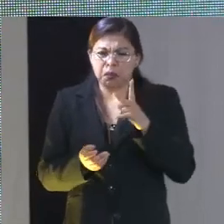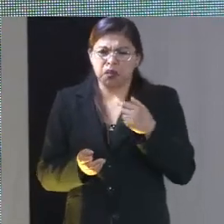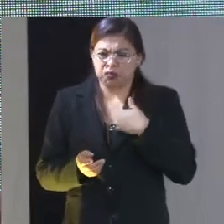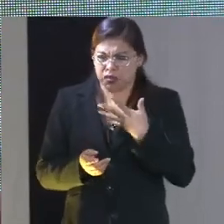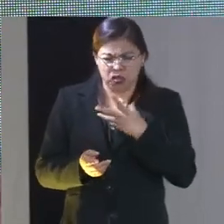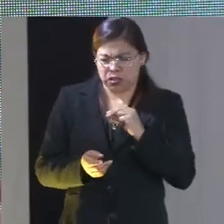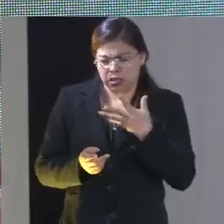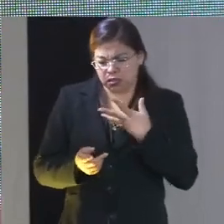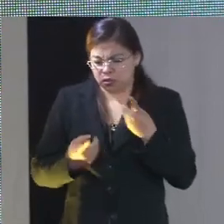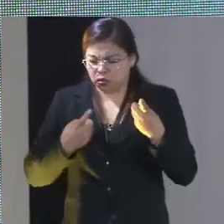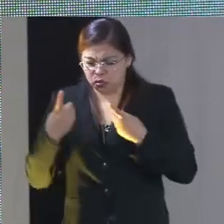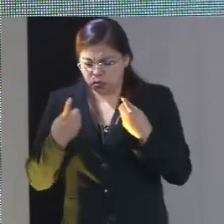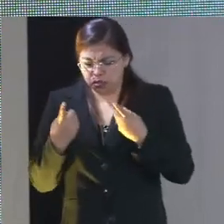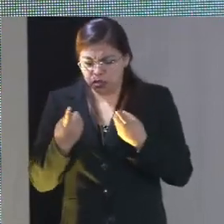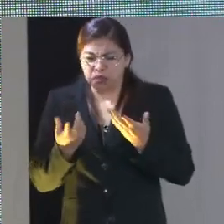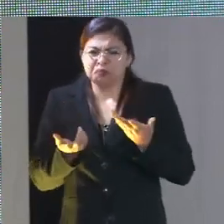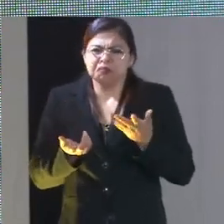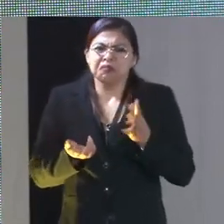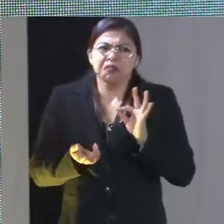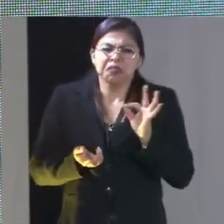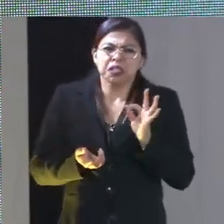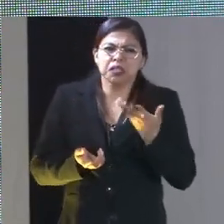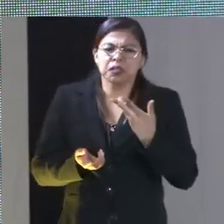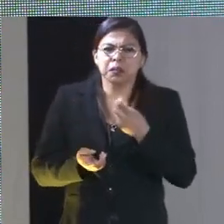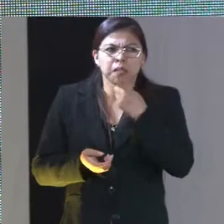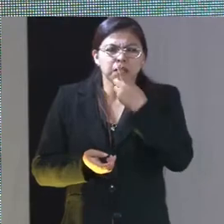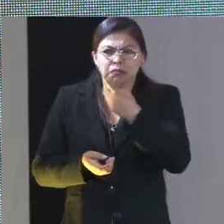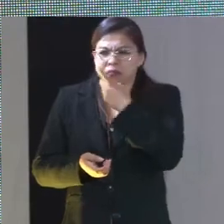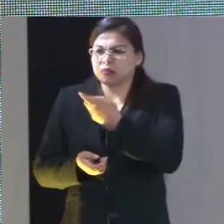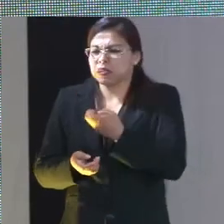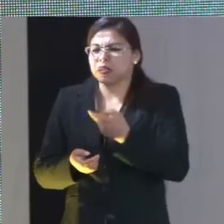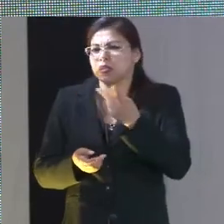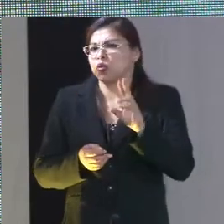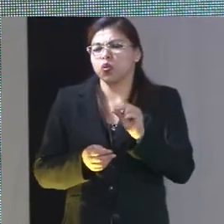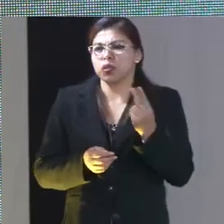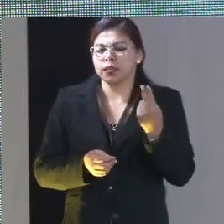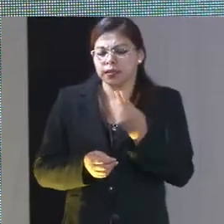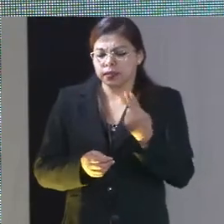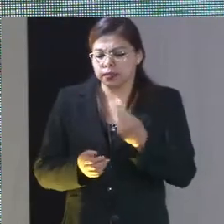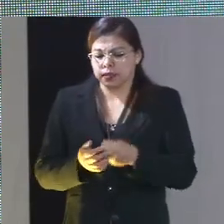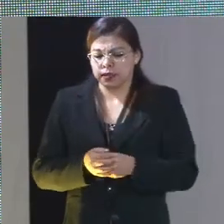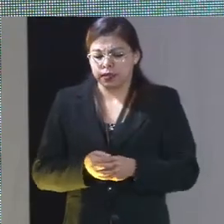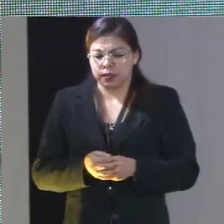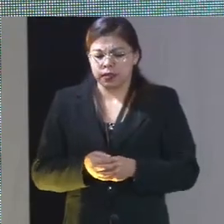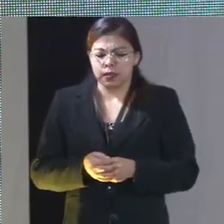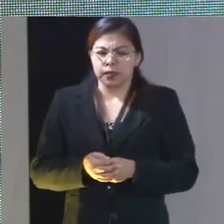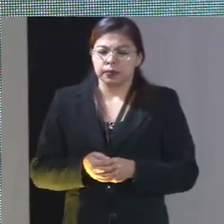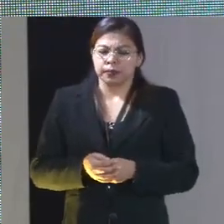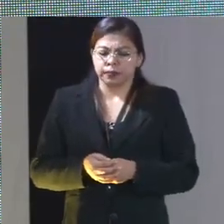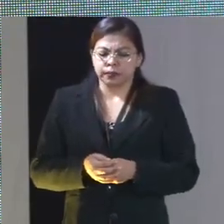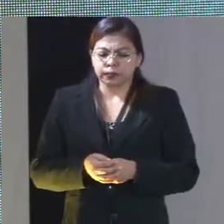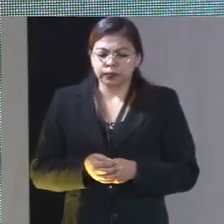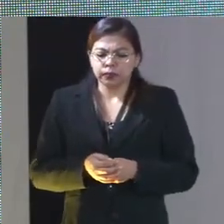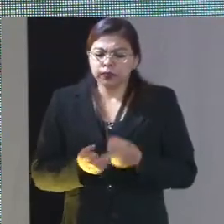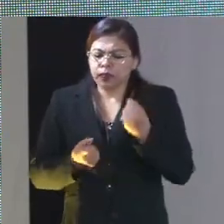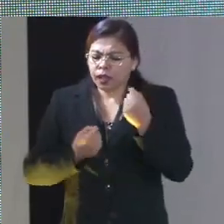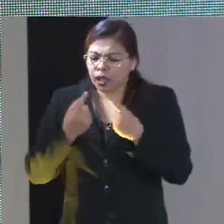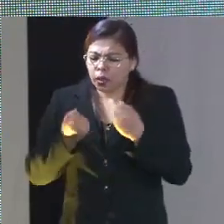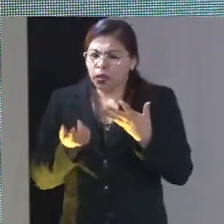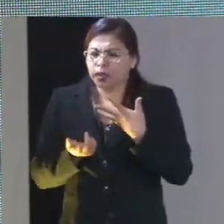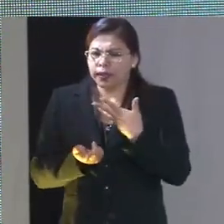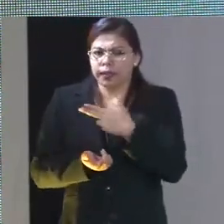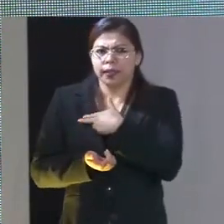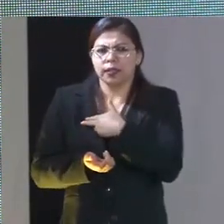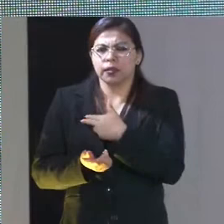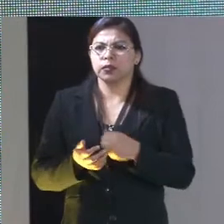duda que los de por acá sabían de signos anunciadores sin necesidad de haber leído a Flavio Josefo, aunque algunos lo hubieran leído si